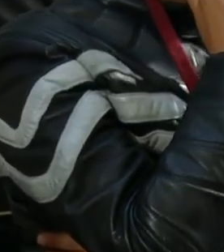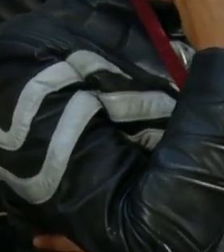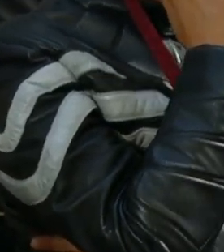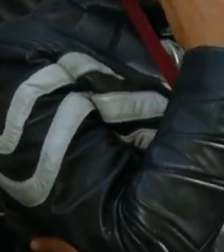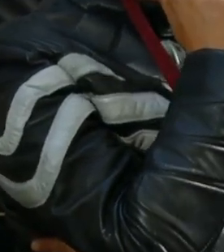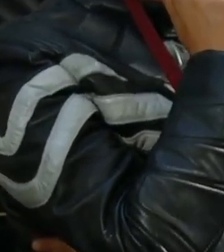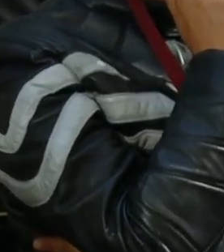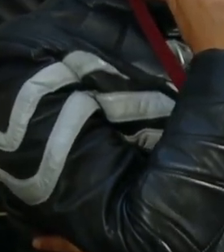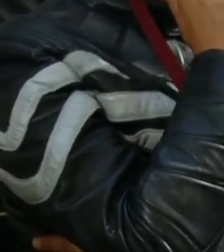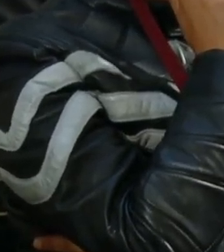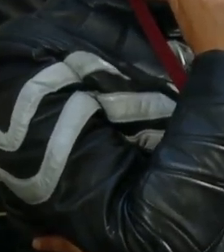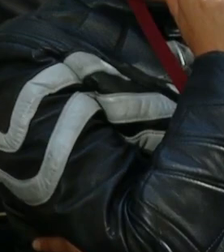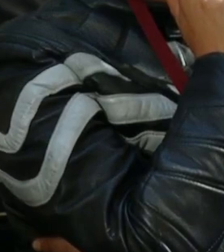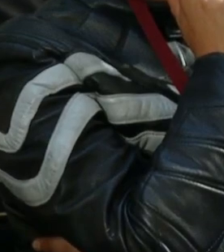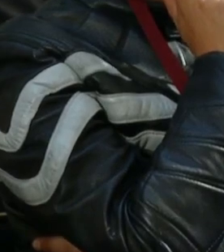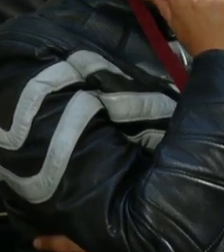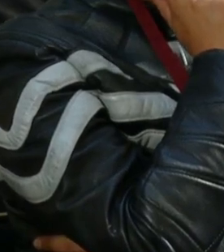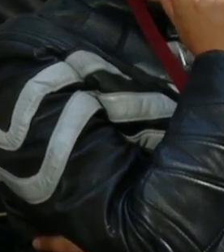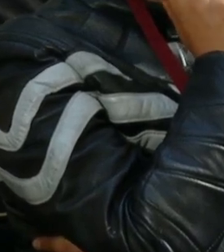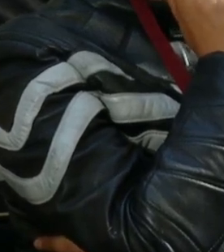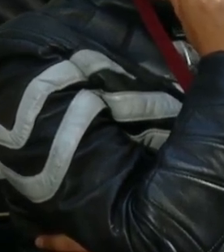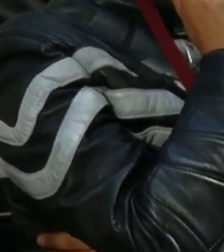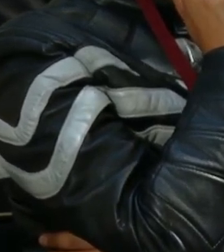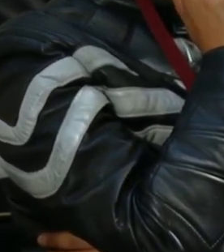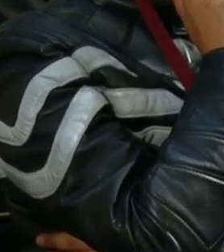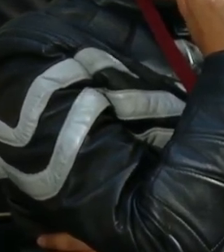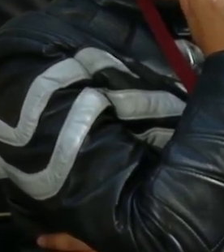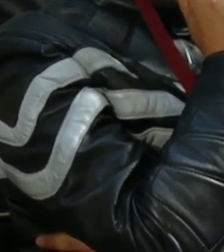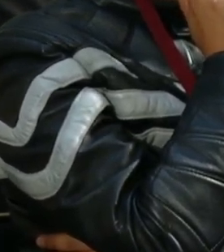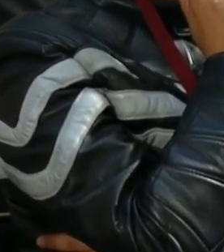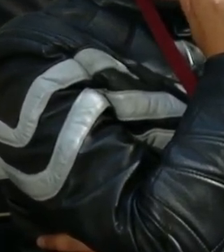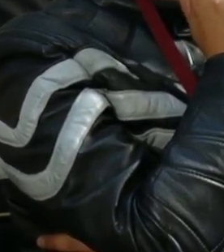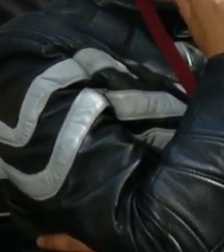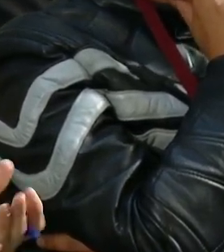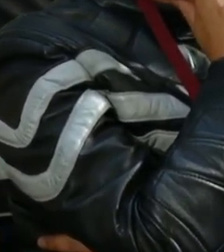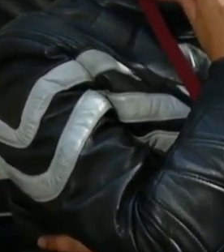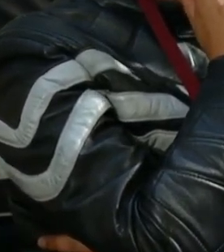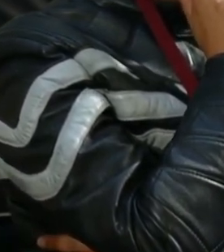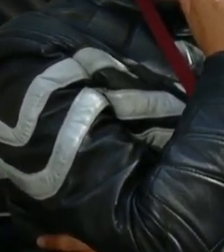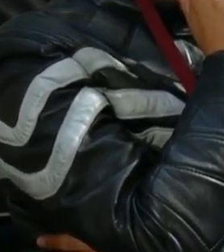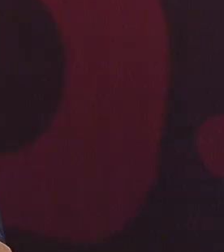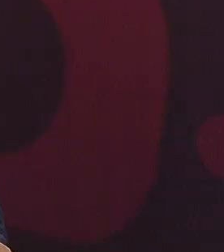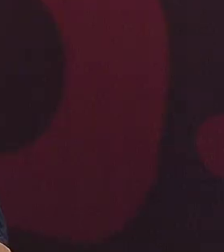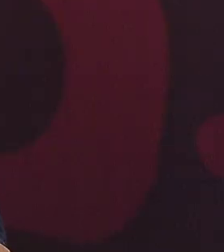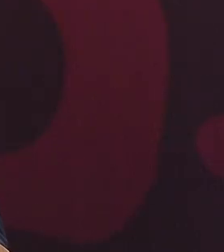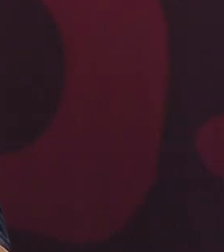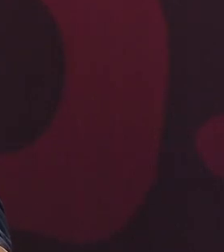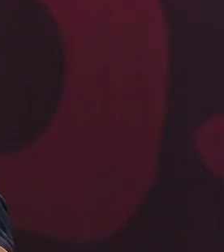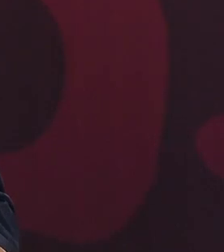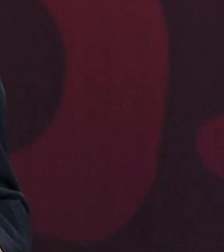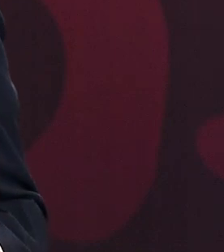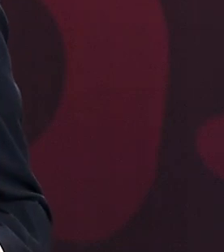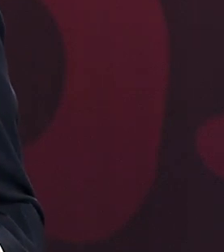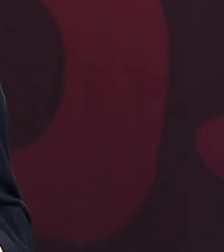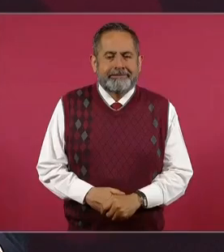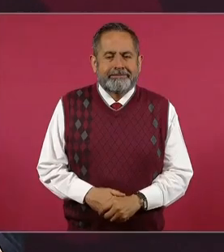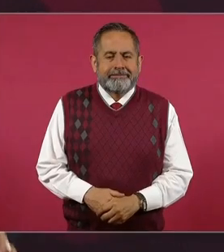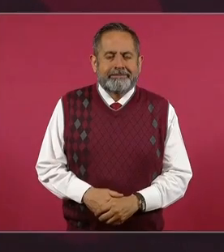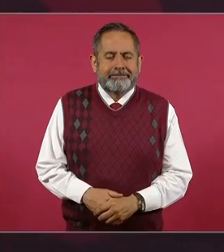fuera su propiedad privada. ¿Qué responde ante estas críticas que dije?